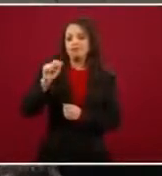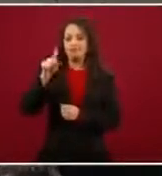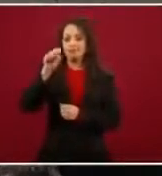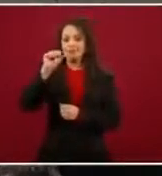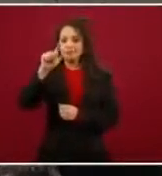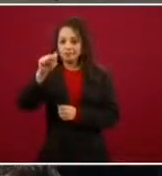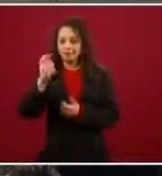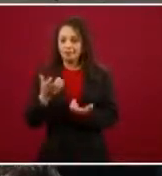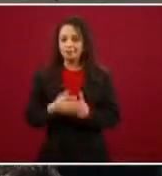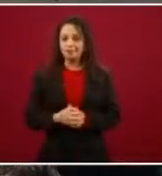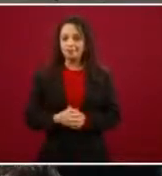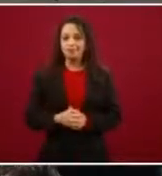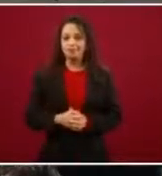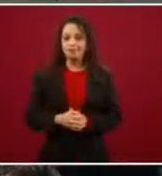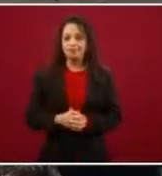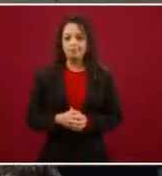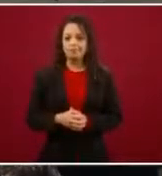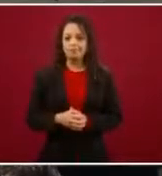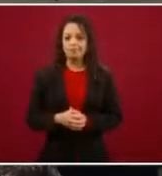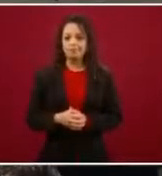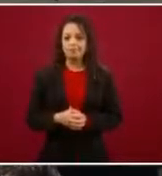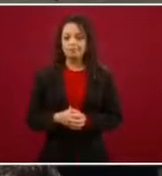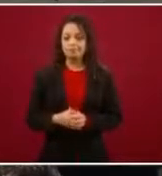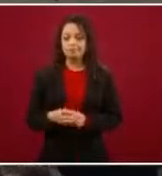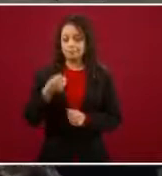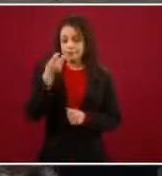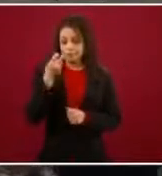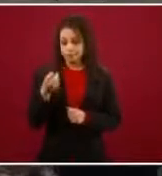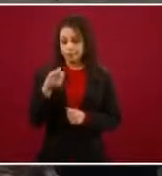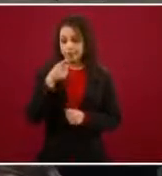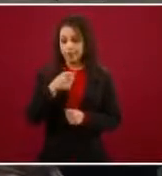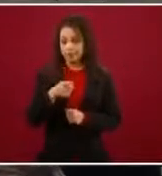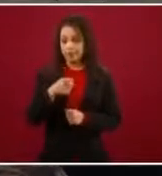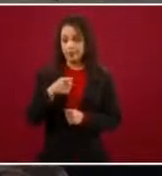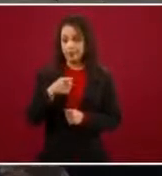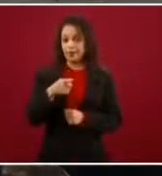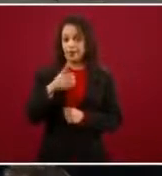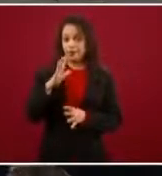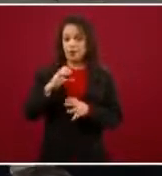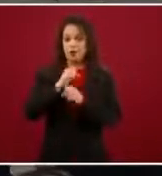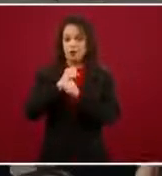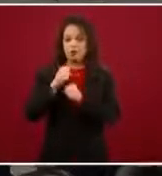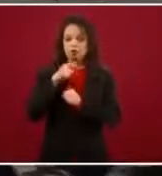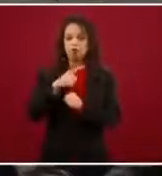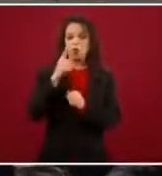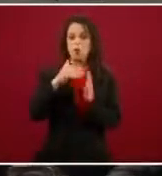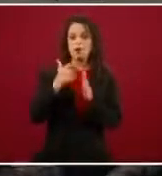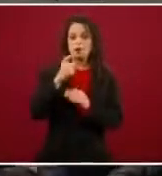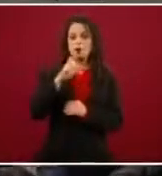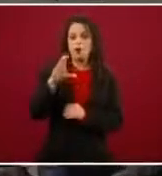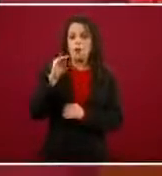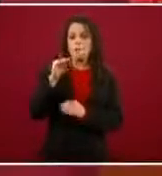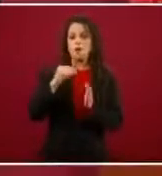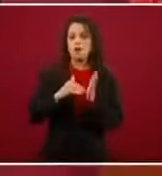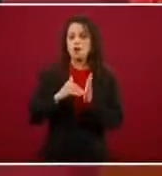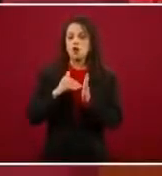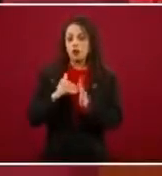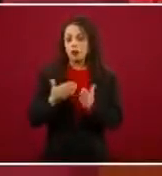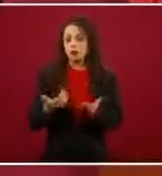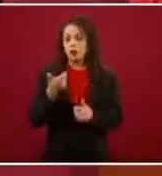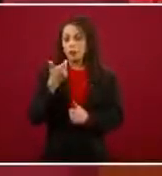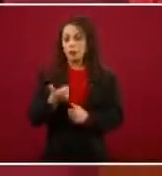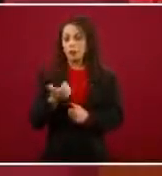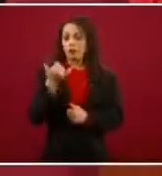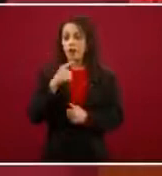al fisco, al erario mexicano. Las exportaciones dan una cantidad de 781 millones de pesos, exportación de pepino de mar y